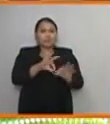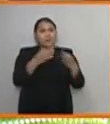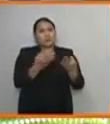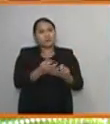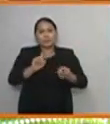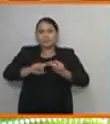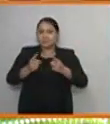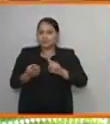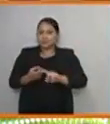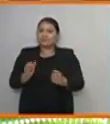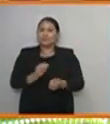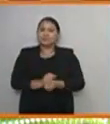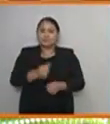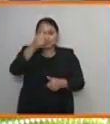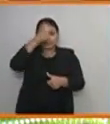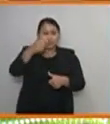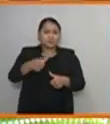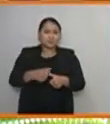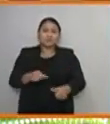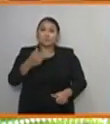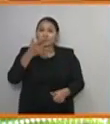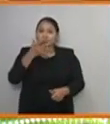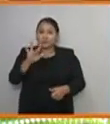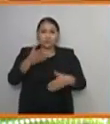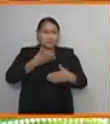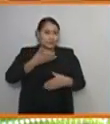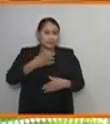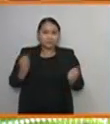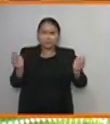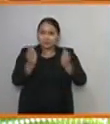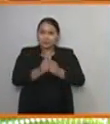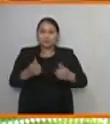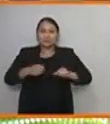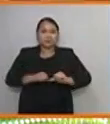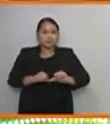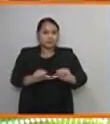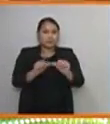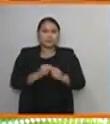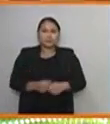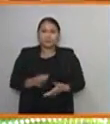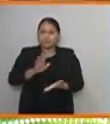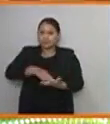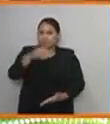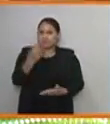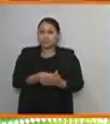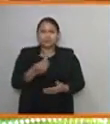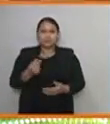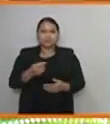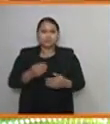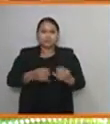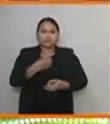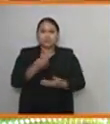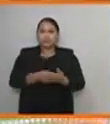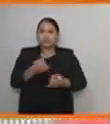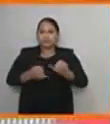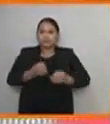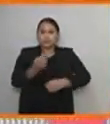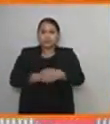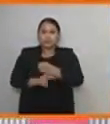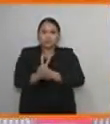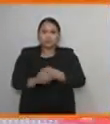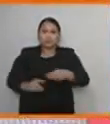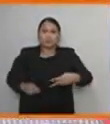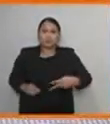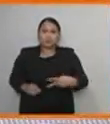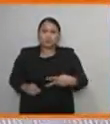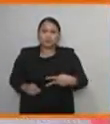familia y amigos. Recuerda que la suerte te acompaña en todo momento. Vamos a multiplicar tu dinero. ¿Preparados? Primer número con su